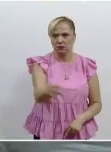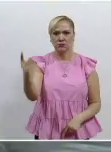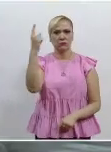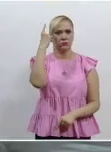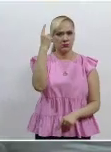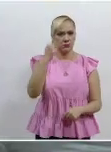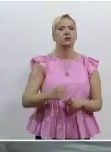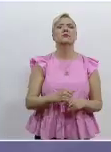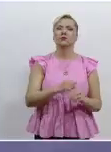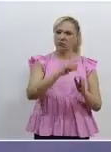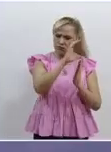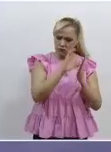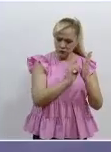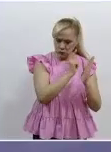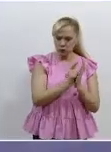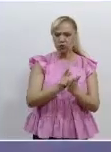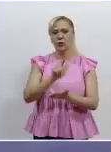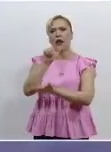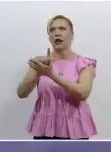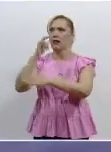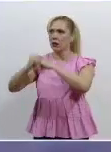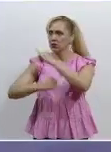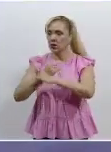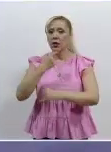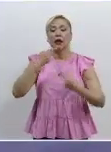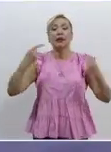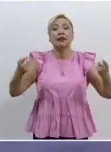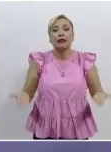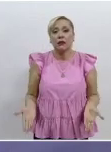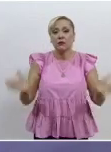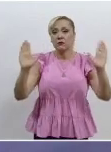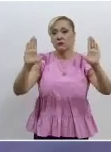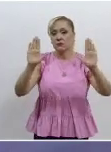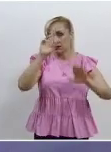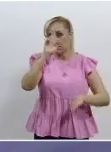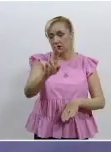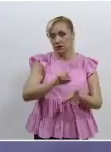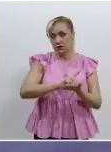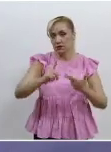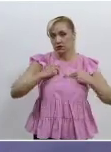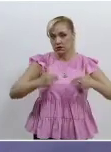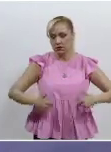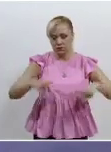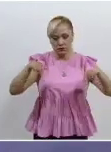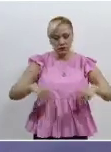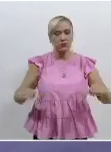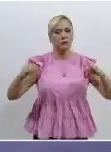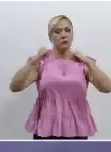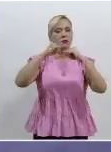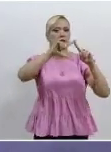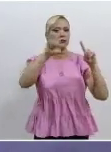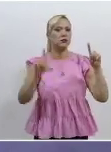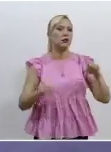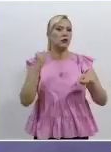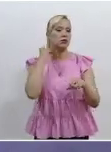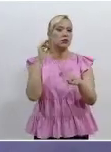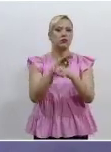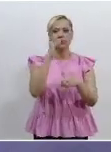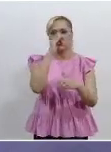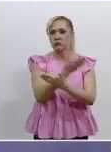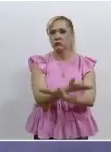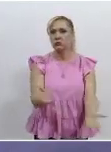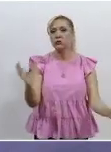convencional y constitucional que exige pleno respeto a los derechos humanos, el Instituto Federal de Defensoría Pública conmemora su